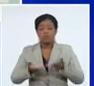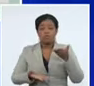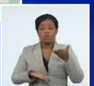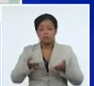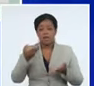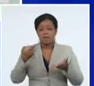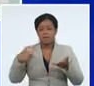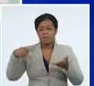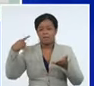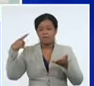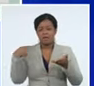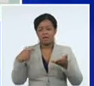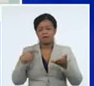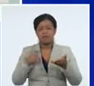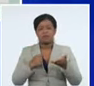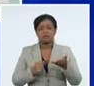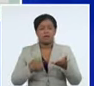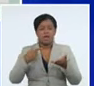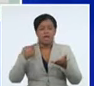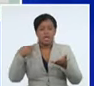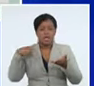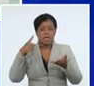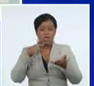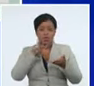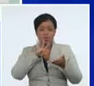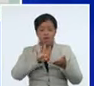medio que había en el día de ayer, que era de